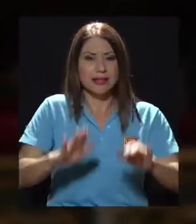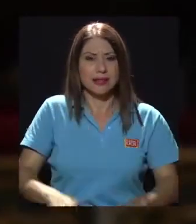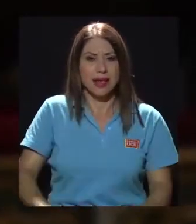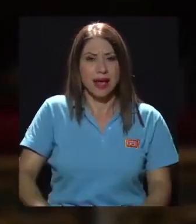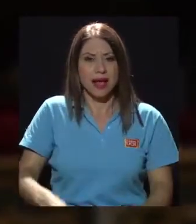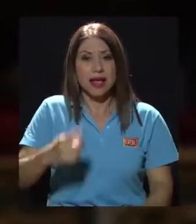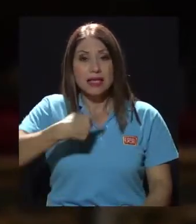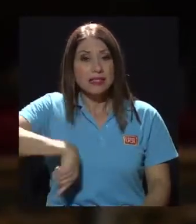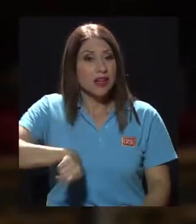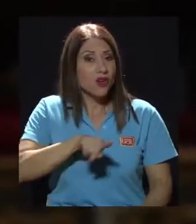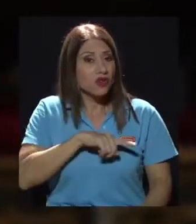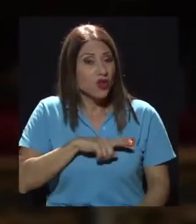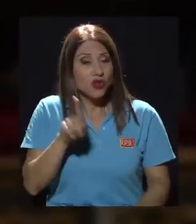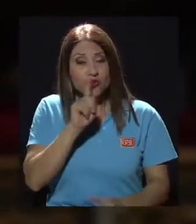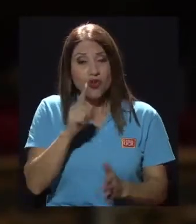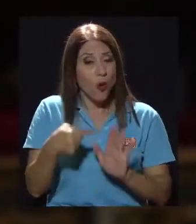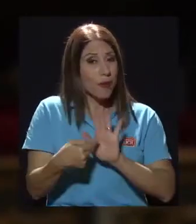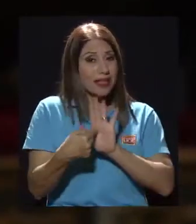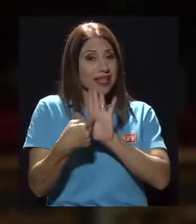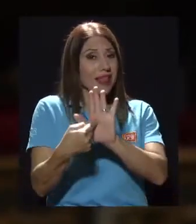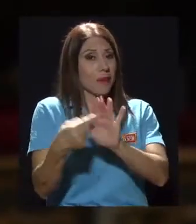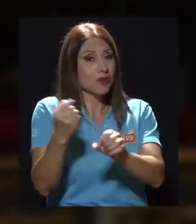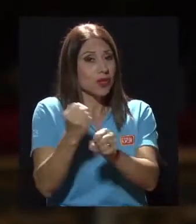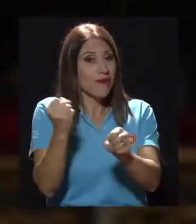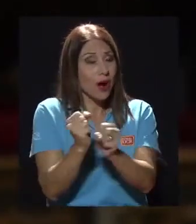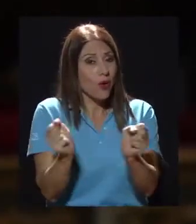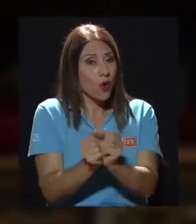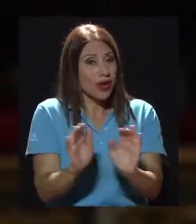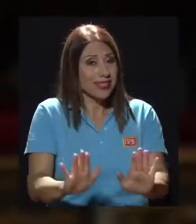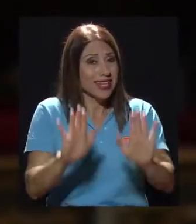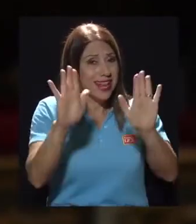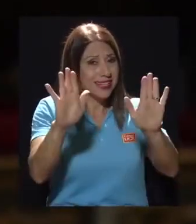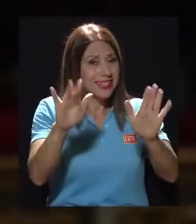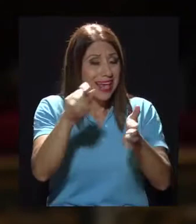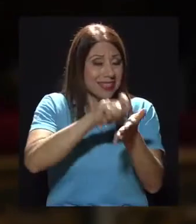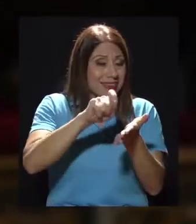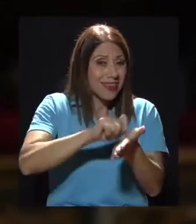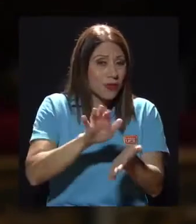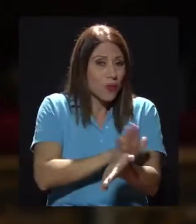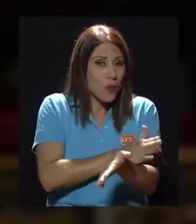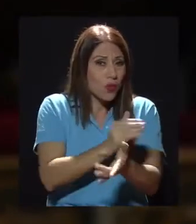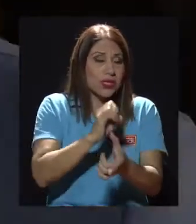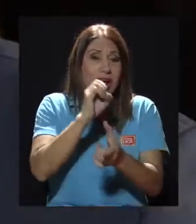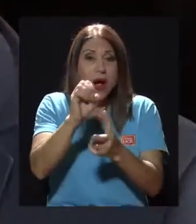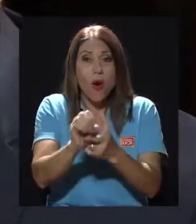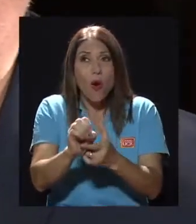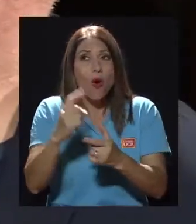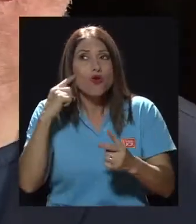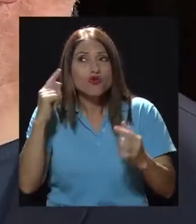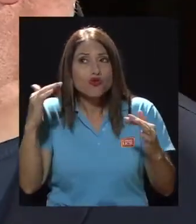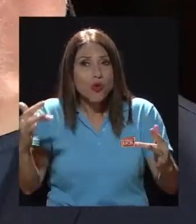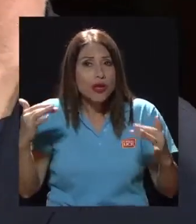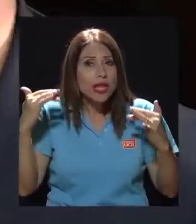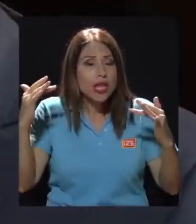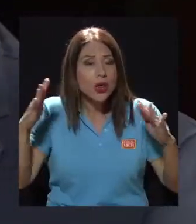un trabajo con excelencia en el campo de la composición, en el campo del registro del sonido, en el campo de la